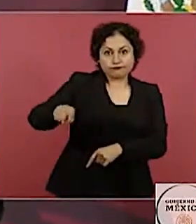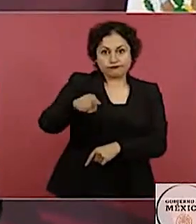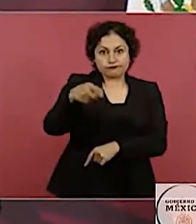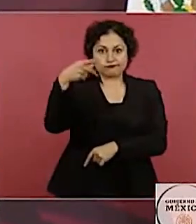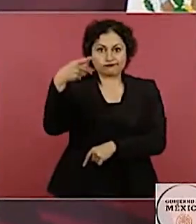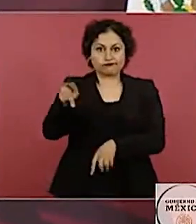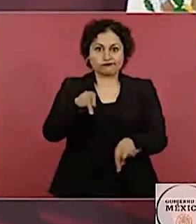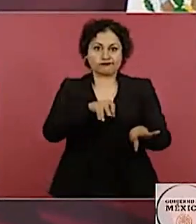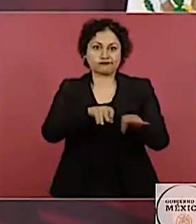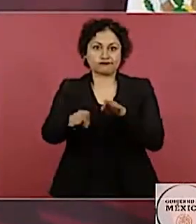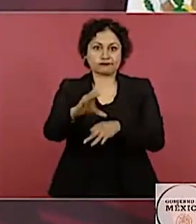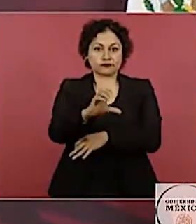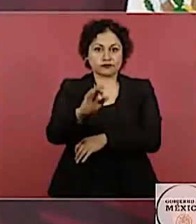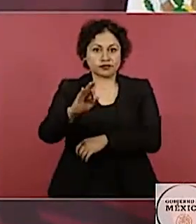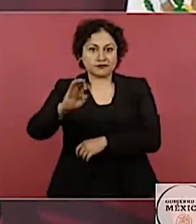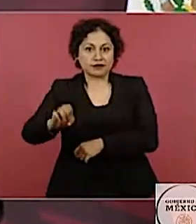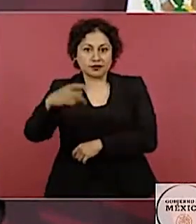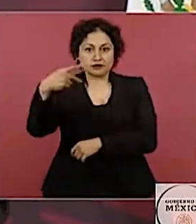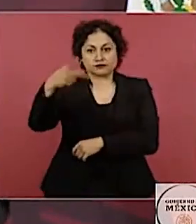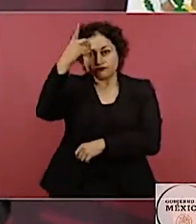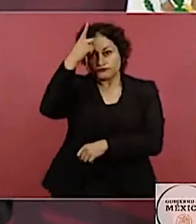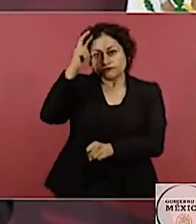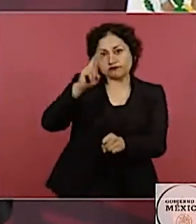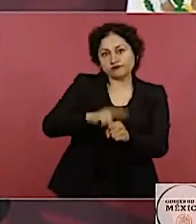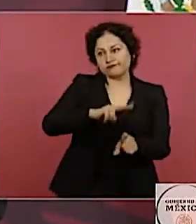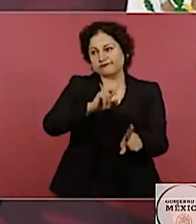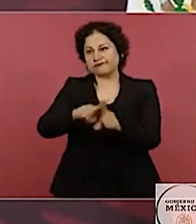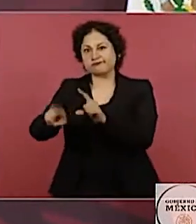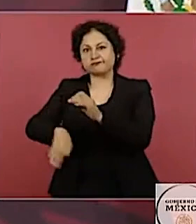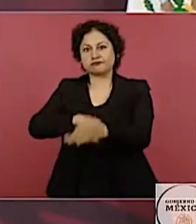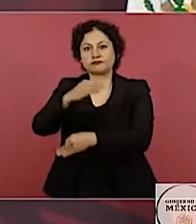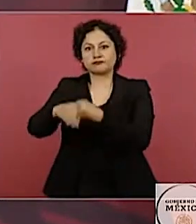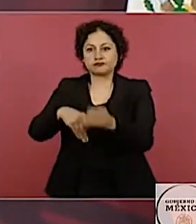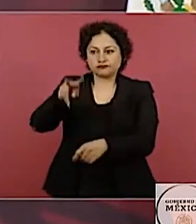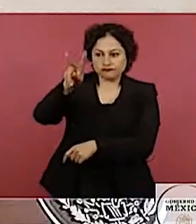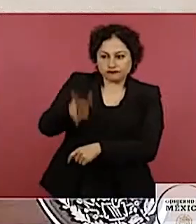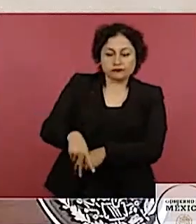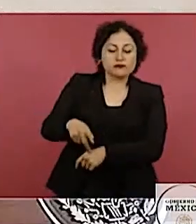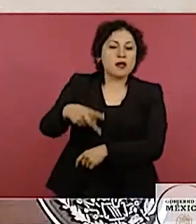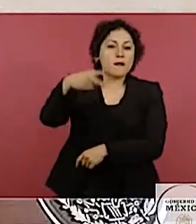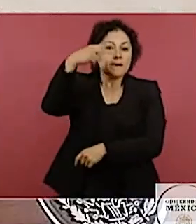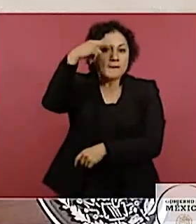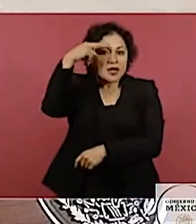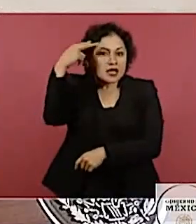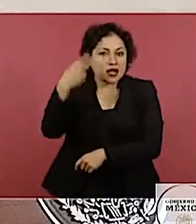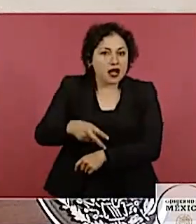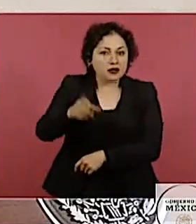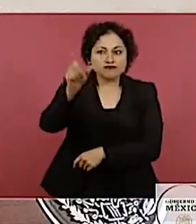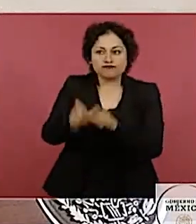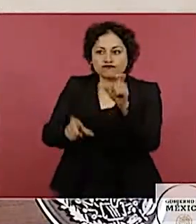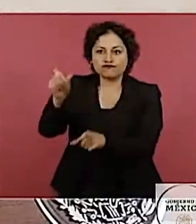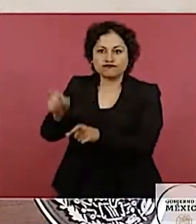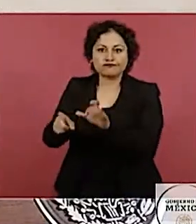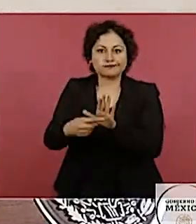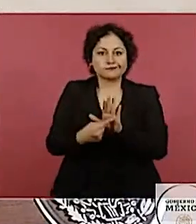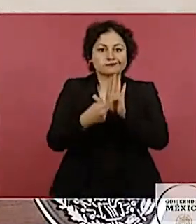electricistas sus directivos lo que somos los mexicanos todos los mexicanos